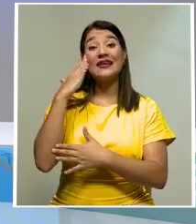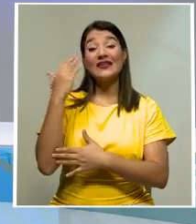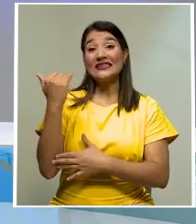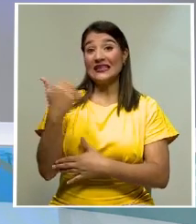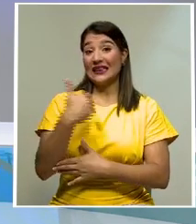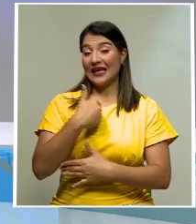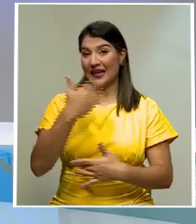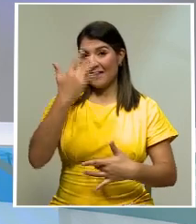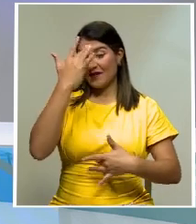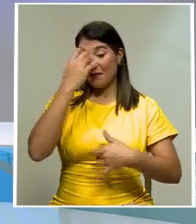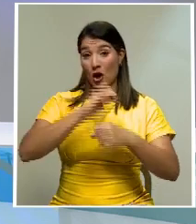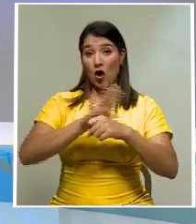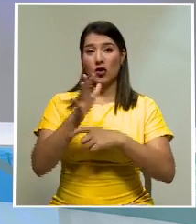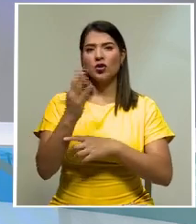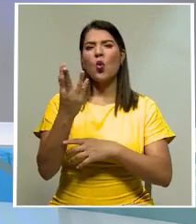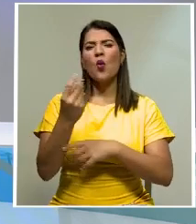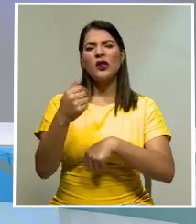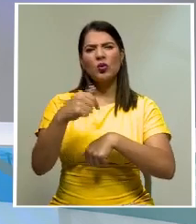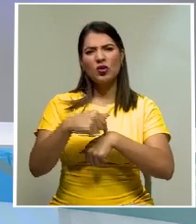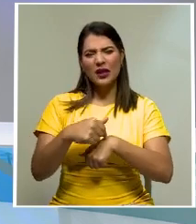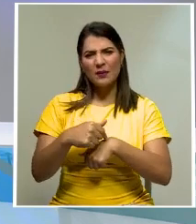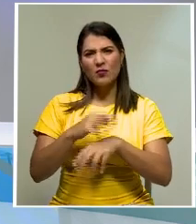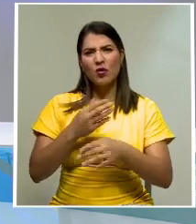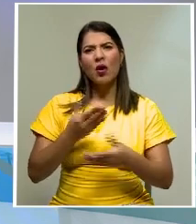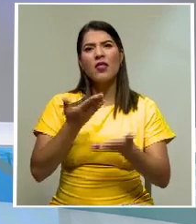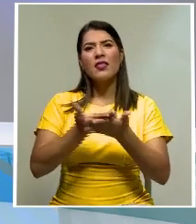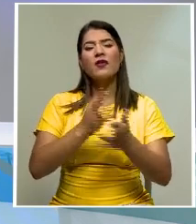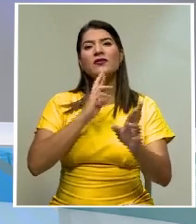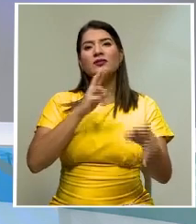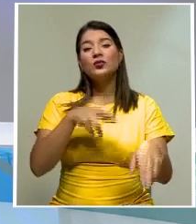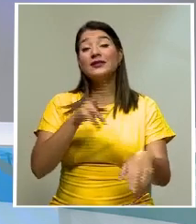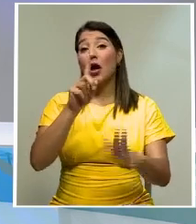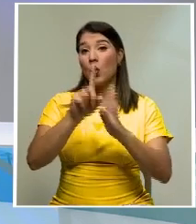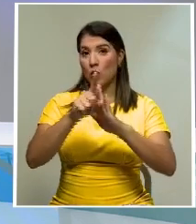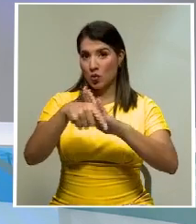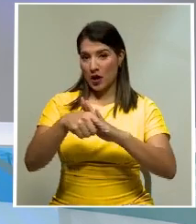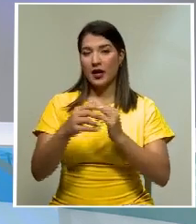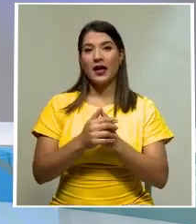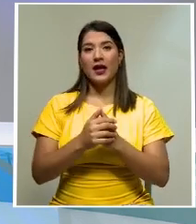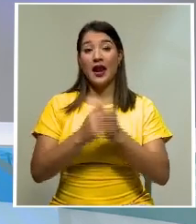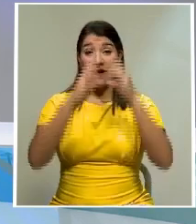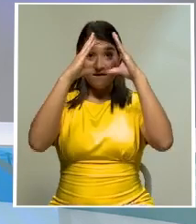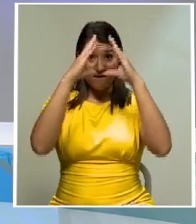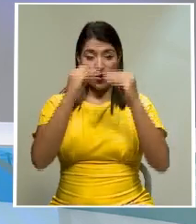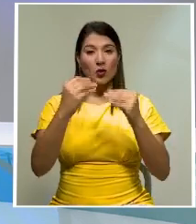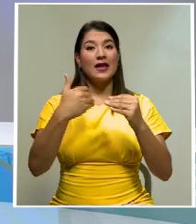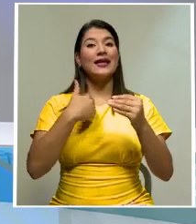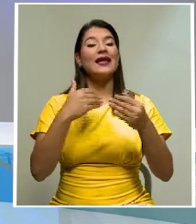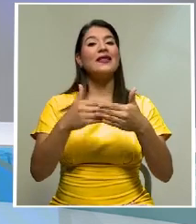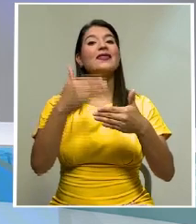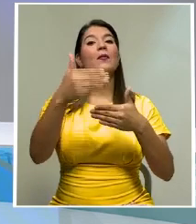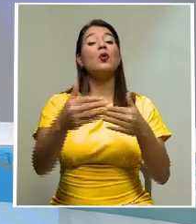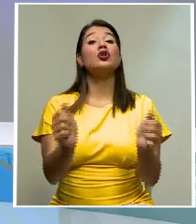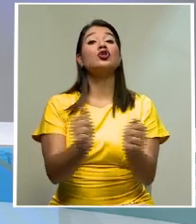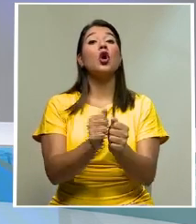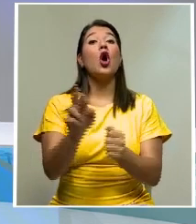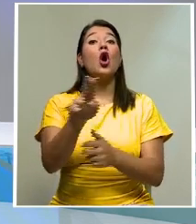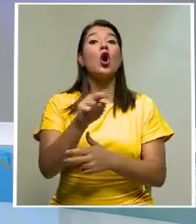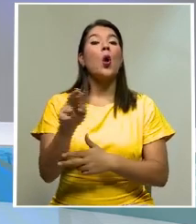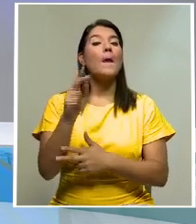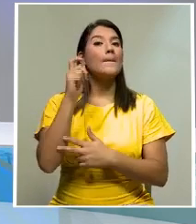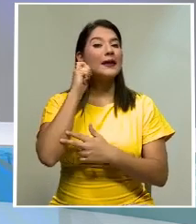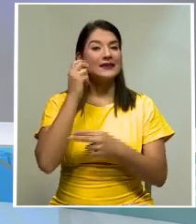tiempo promedio de 1 hora. El detalle de esta información lo tendremos más adelante con nuestra compañera Ana Marta